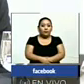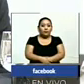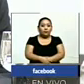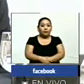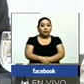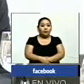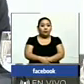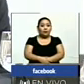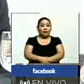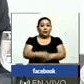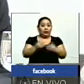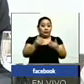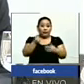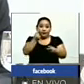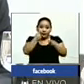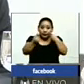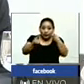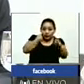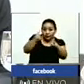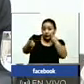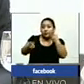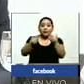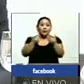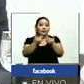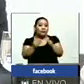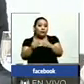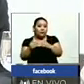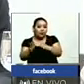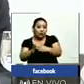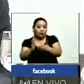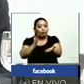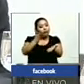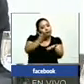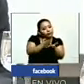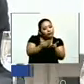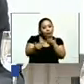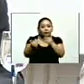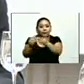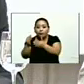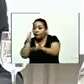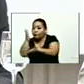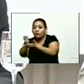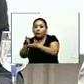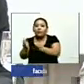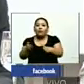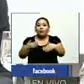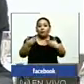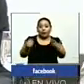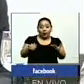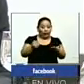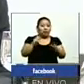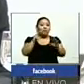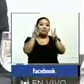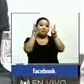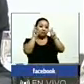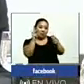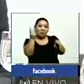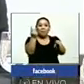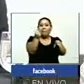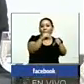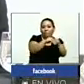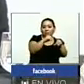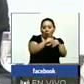En las distintas visitas que hemos hecho a las gremiales de los mercados financieros, hemos